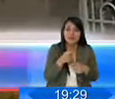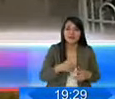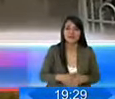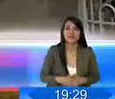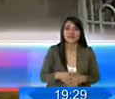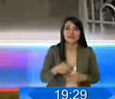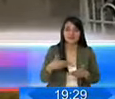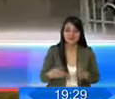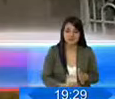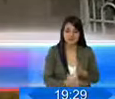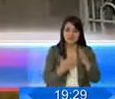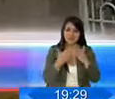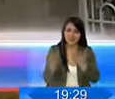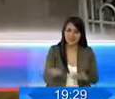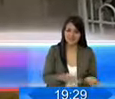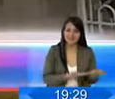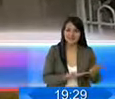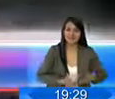de mi casa siempre estaban abiertas.